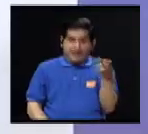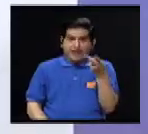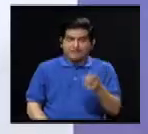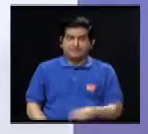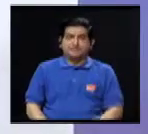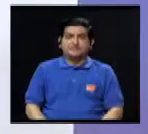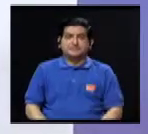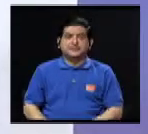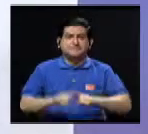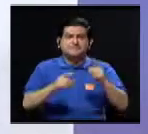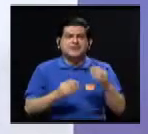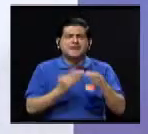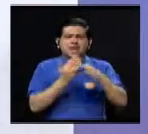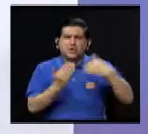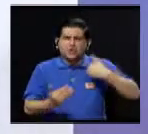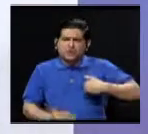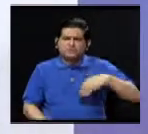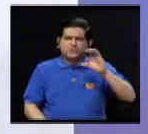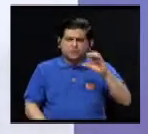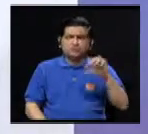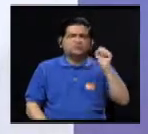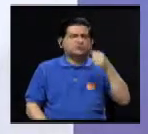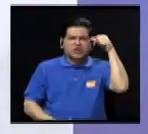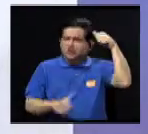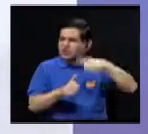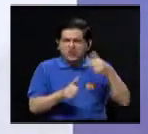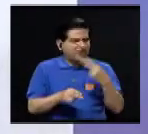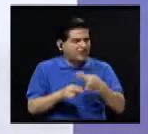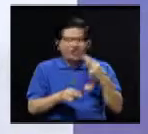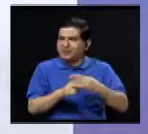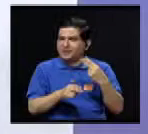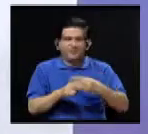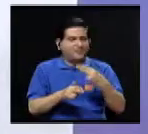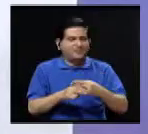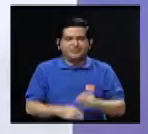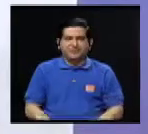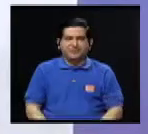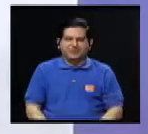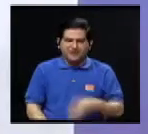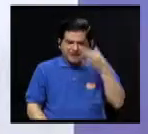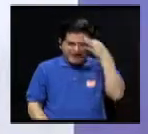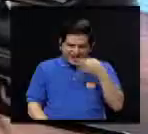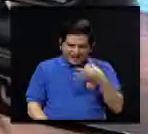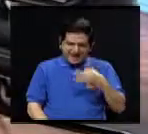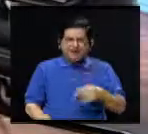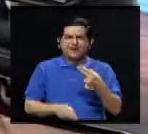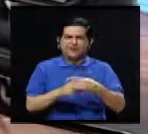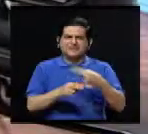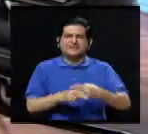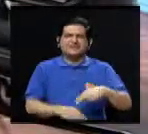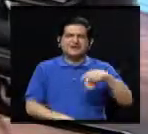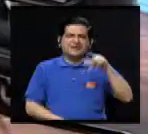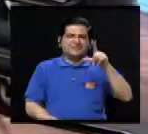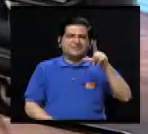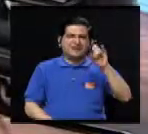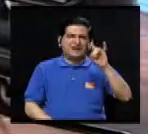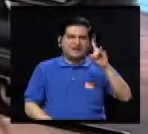Esperanza. El esposo de doña Claudia. Sí, también, sí, no me acuerdo el nombre sí, de él. Creo que se llamaba Lidio. Pero bueno,